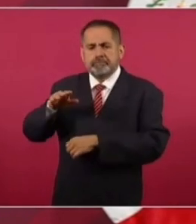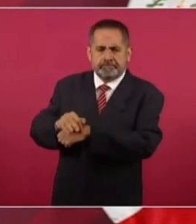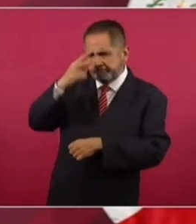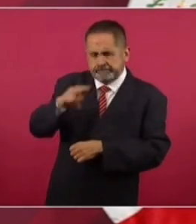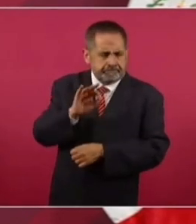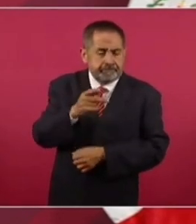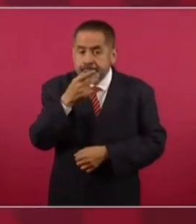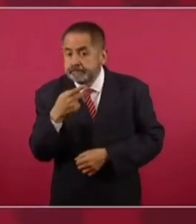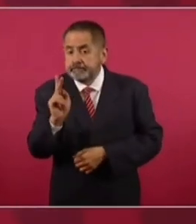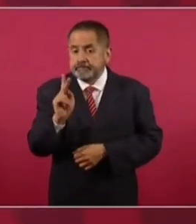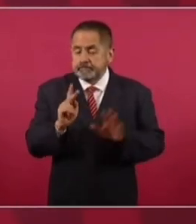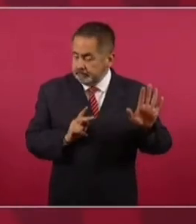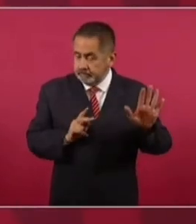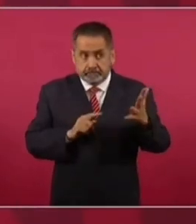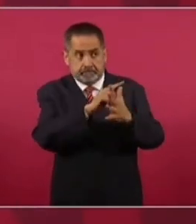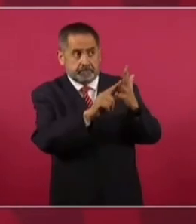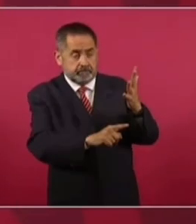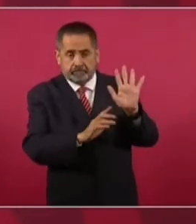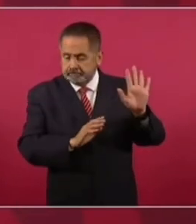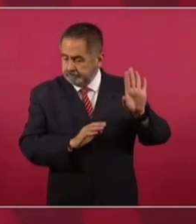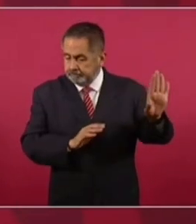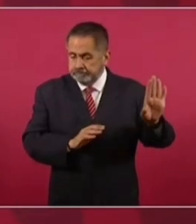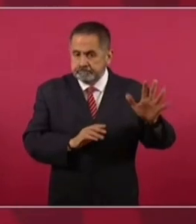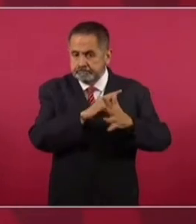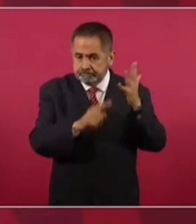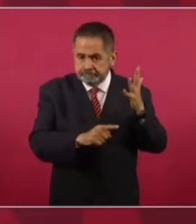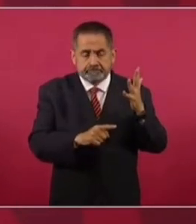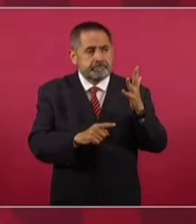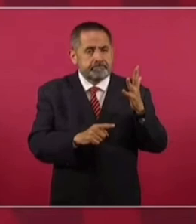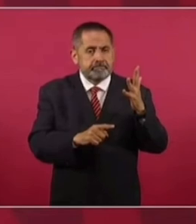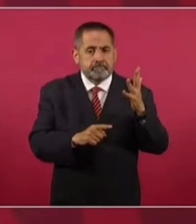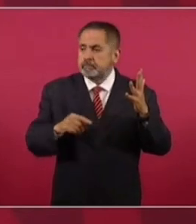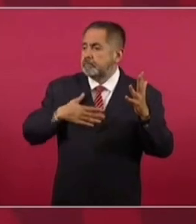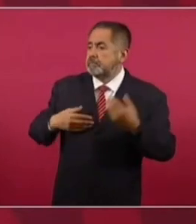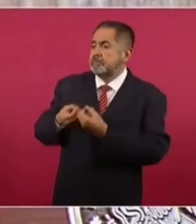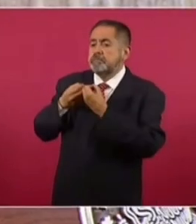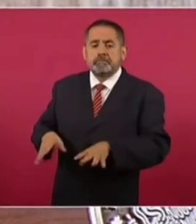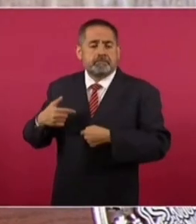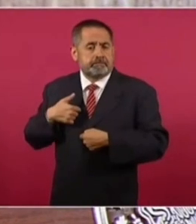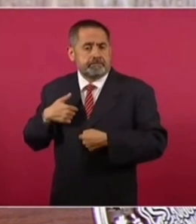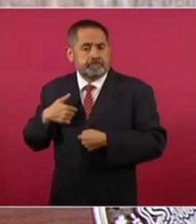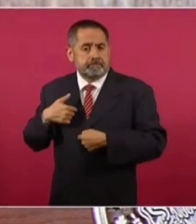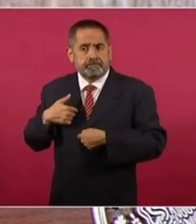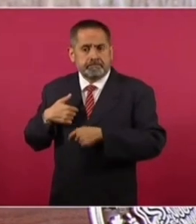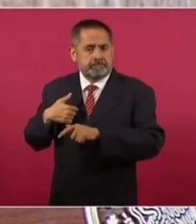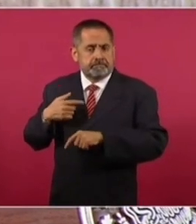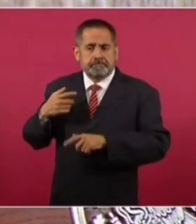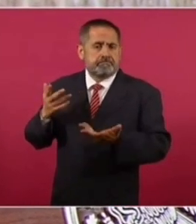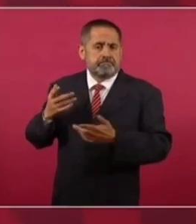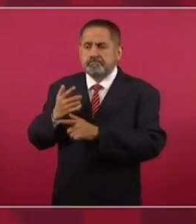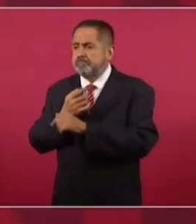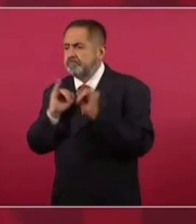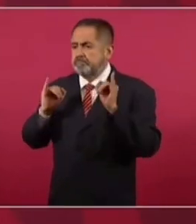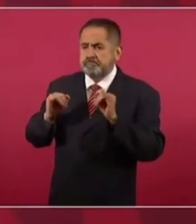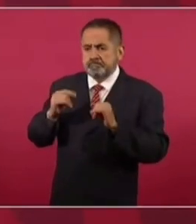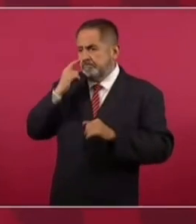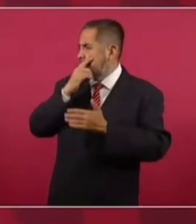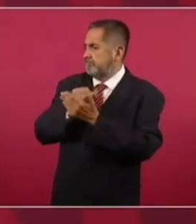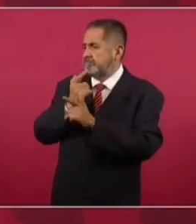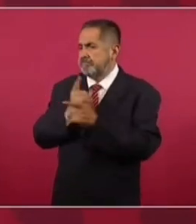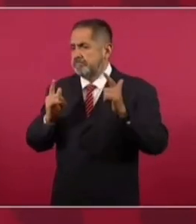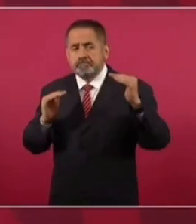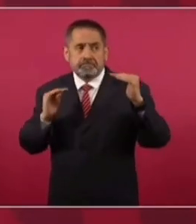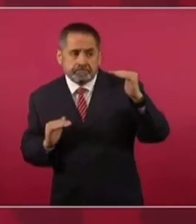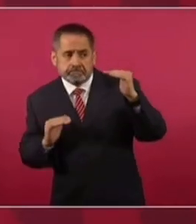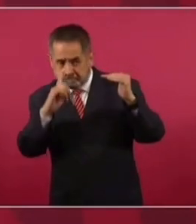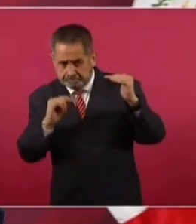México. Sin embargo, nada de eso se equipara con la independencia, la soberanía y la